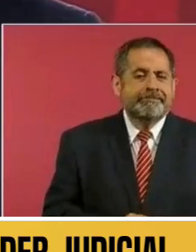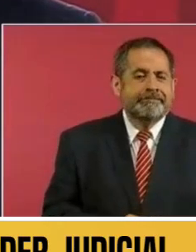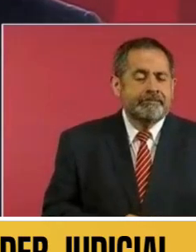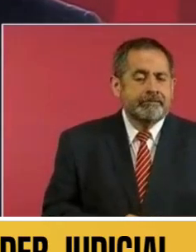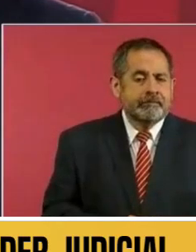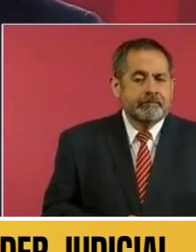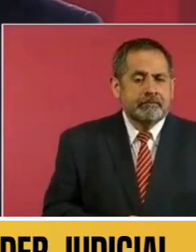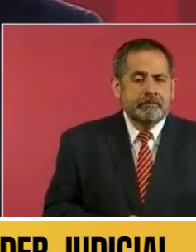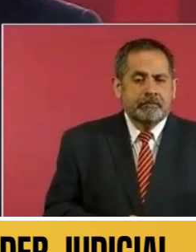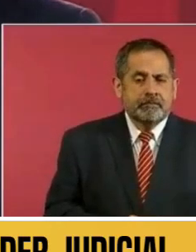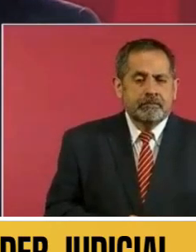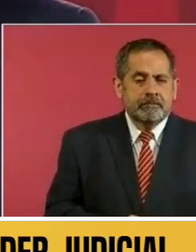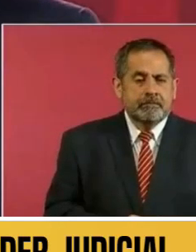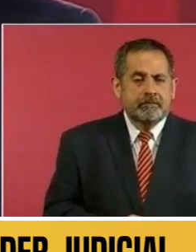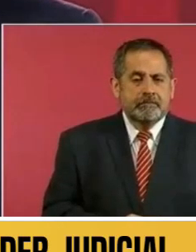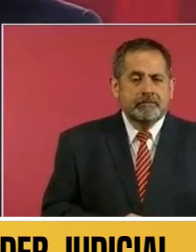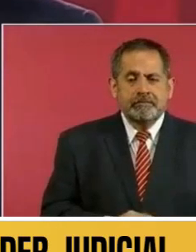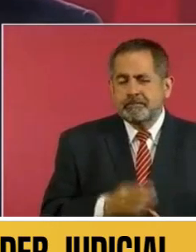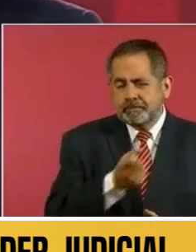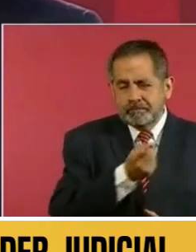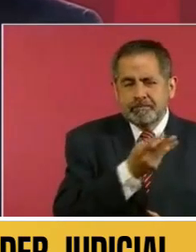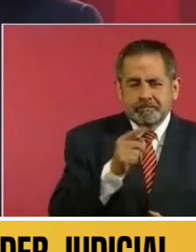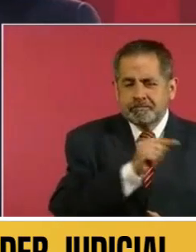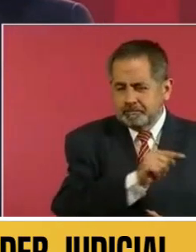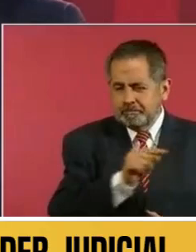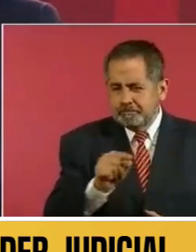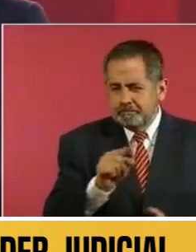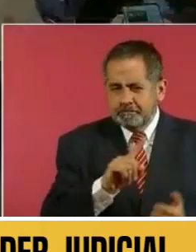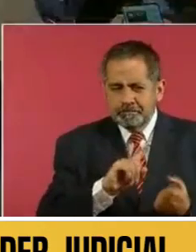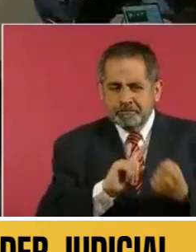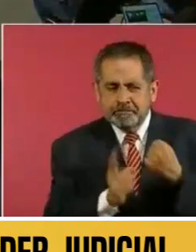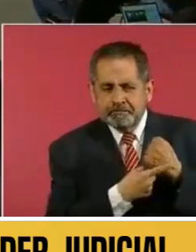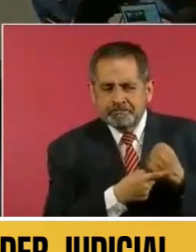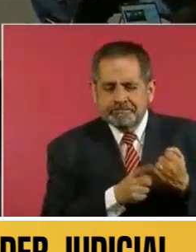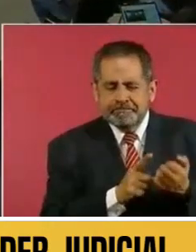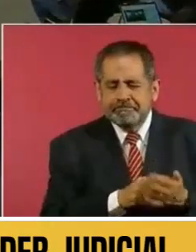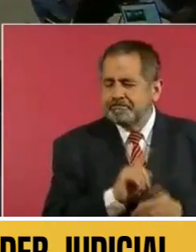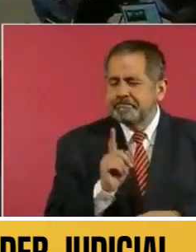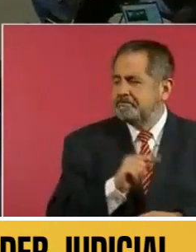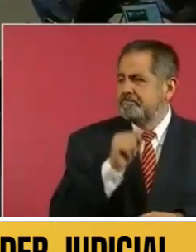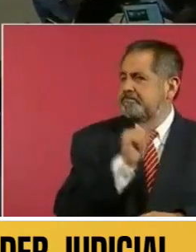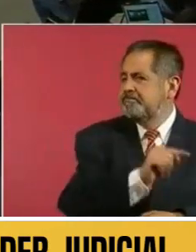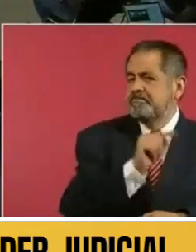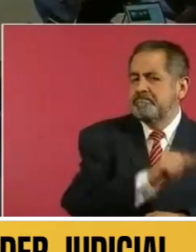que lo que buscan es